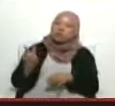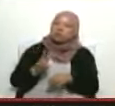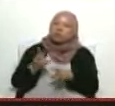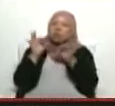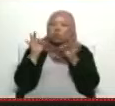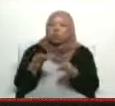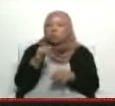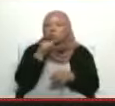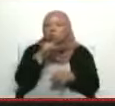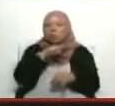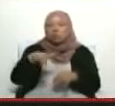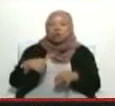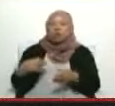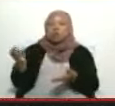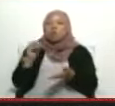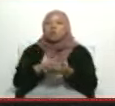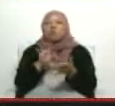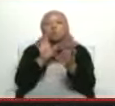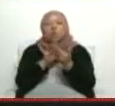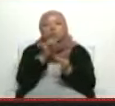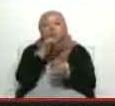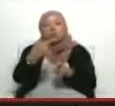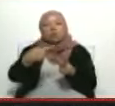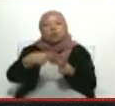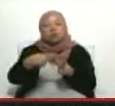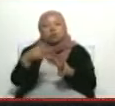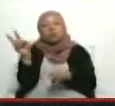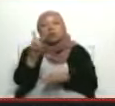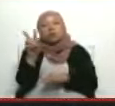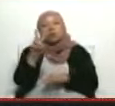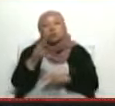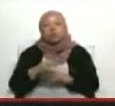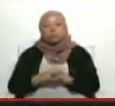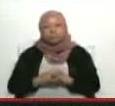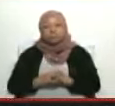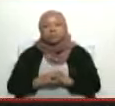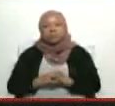información, nosotros retornamos al contacto a los estudios de Venezolana de Televisión. Adelante.